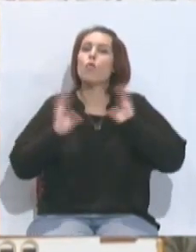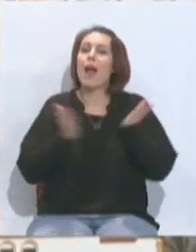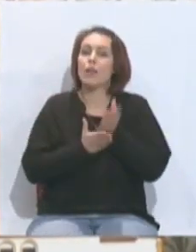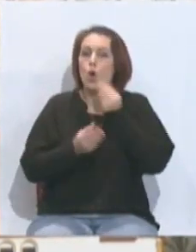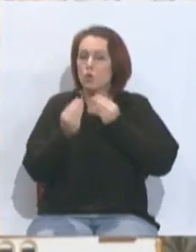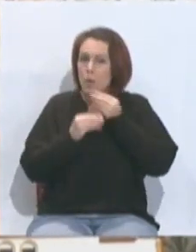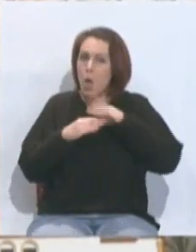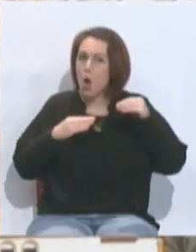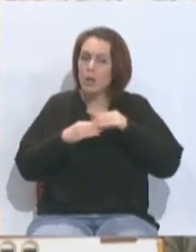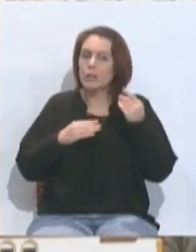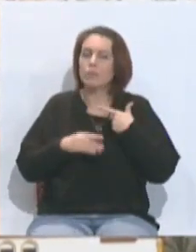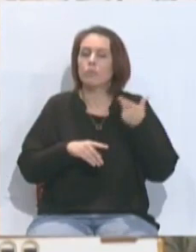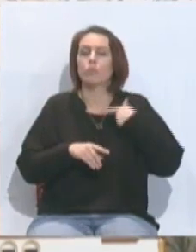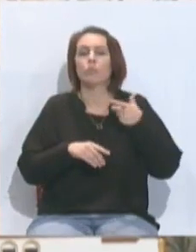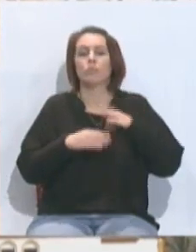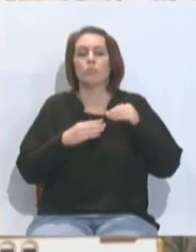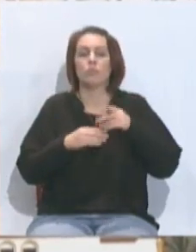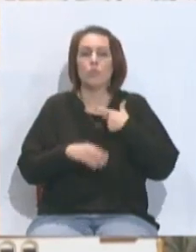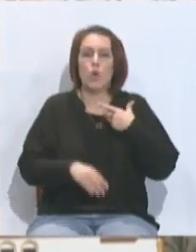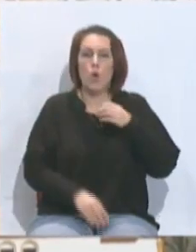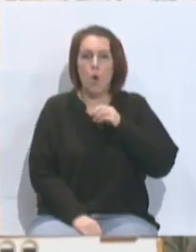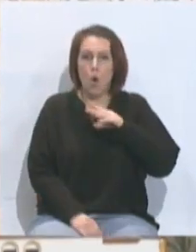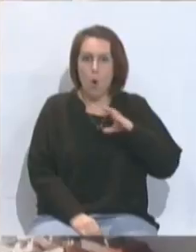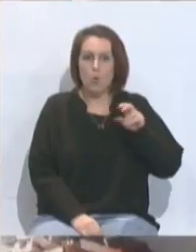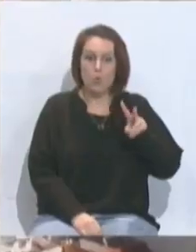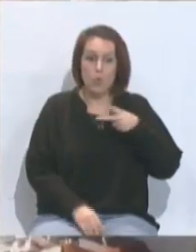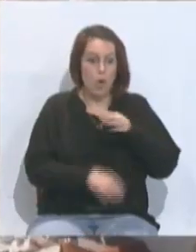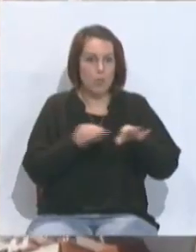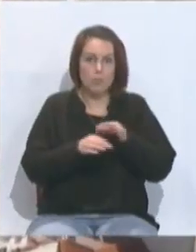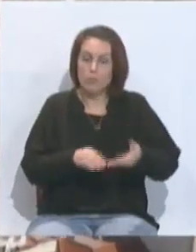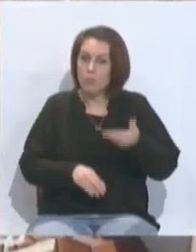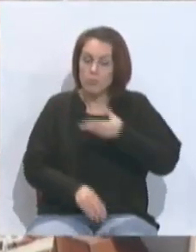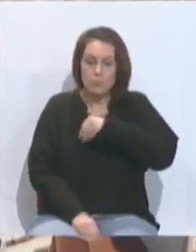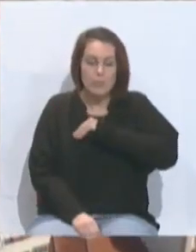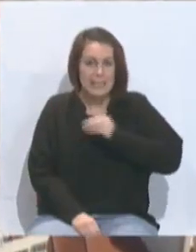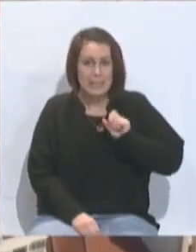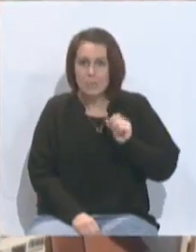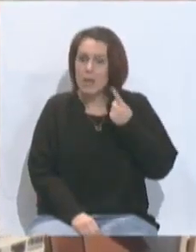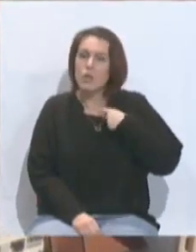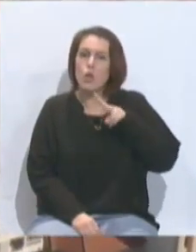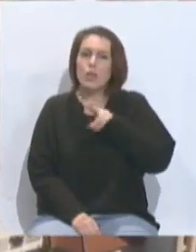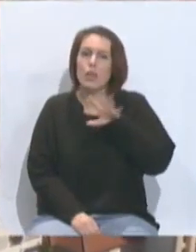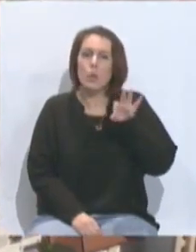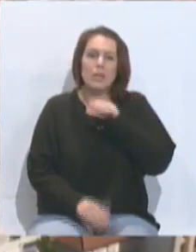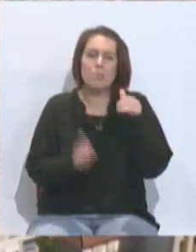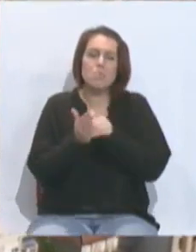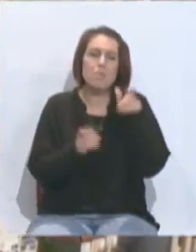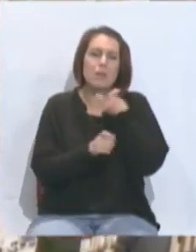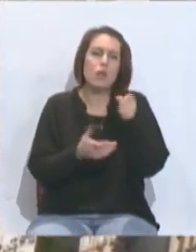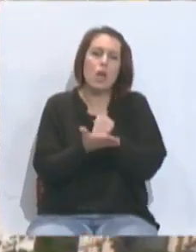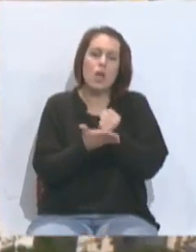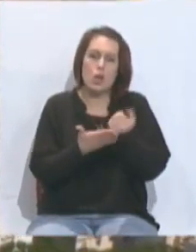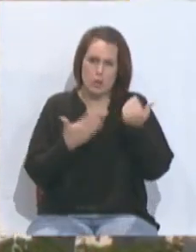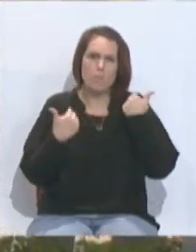Consumidores y Usuarios OCU, la organización independiente de consumidores más importante de España, con más de 250.000 personas